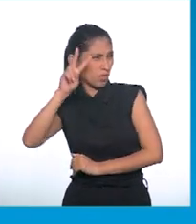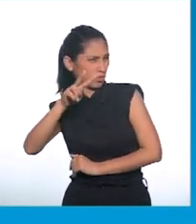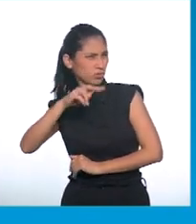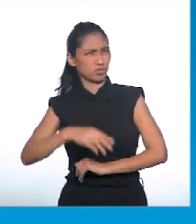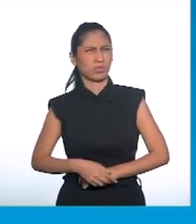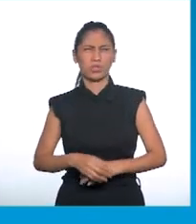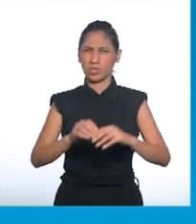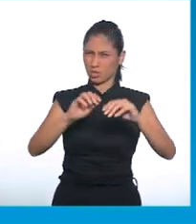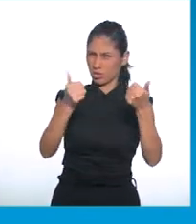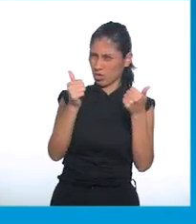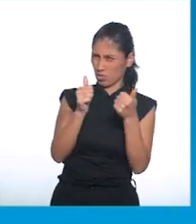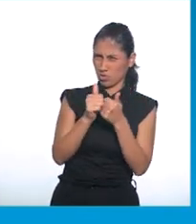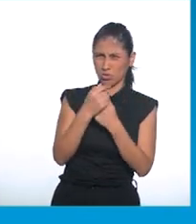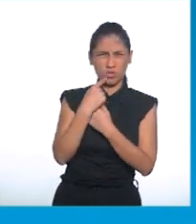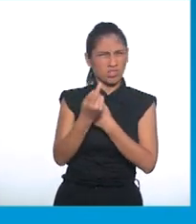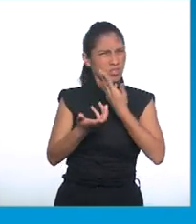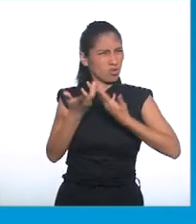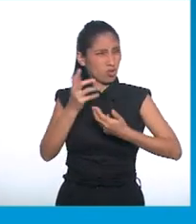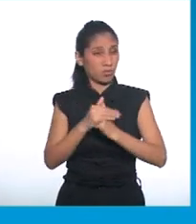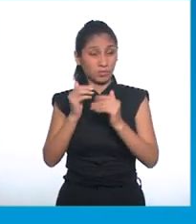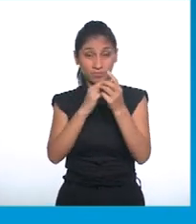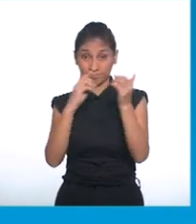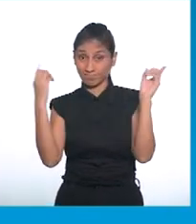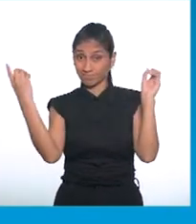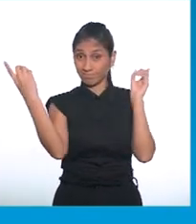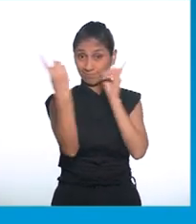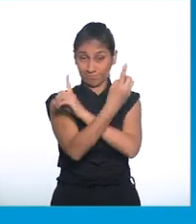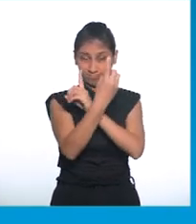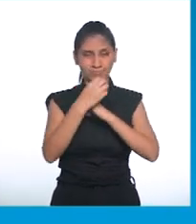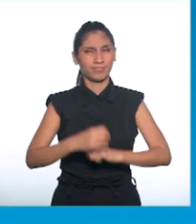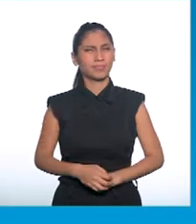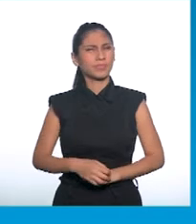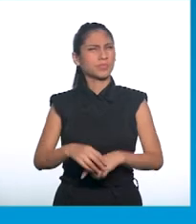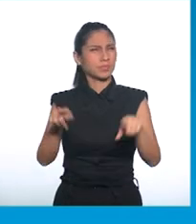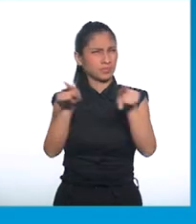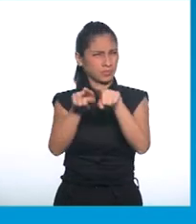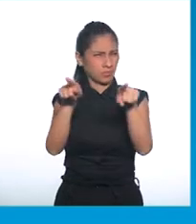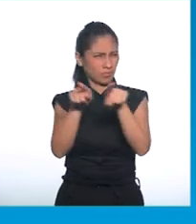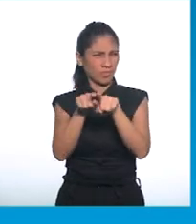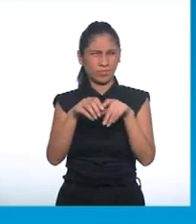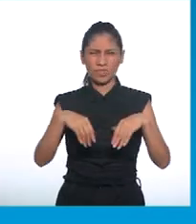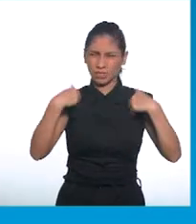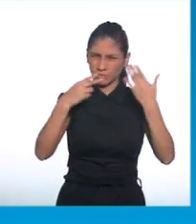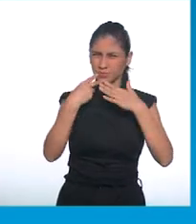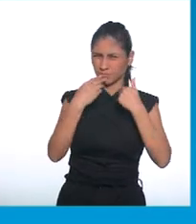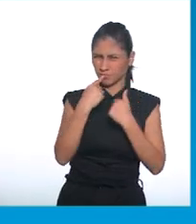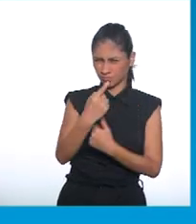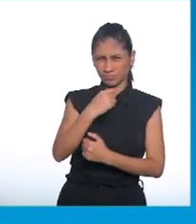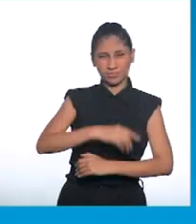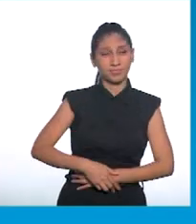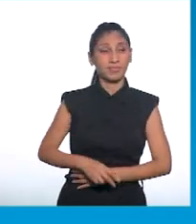hay otra manera de decirlo? Invirtiendo el orden. Esta expresión se lee